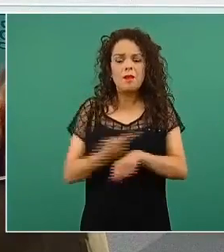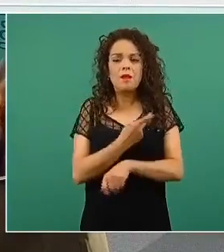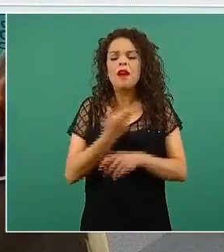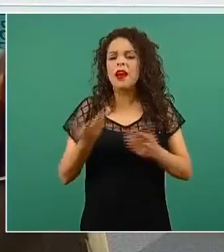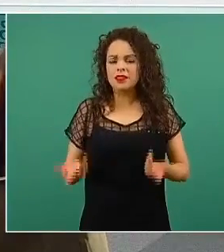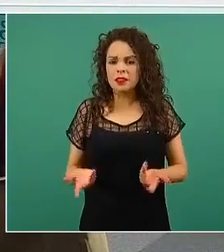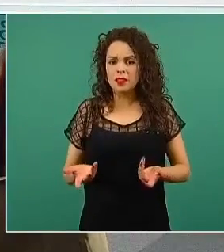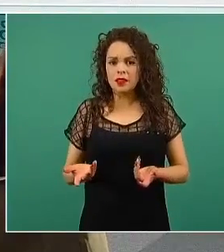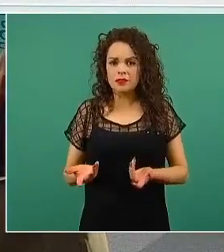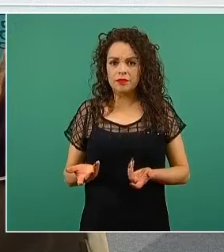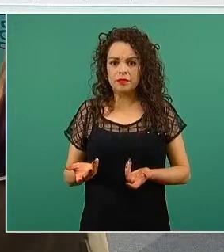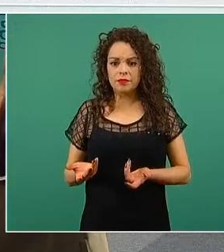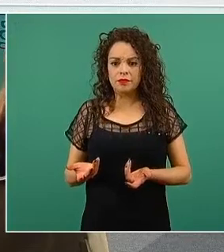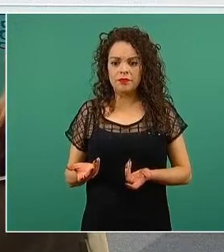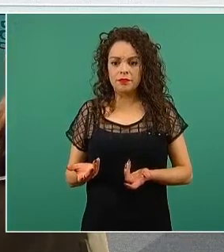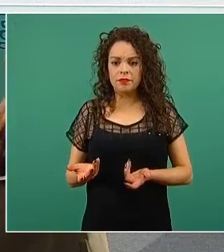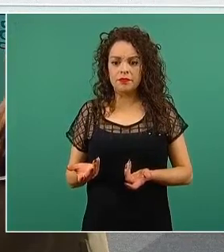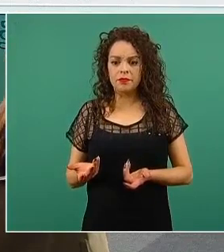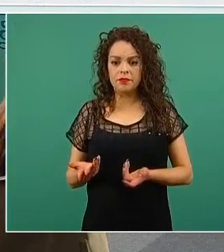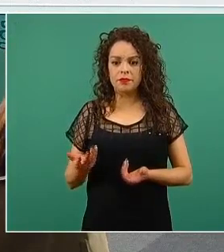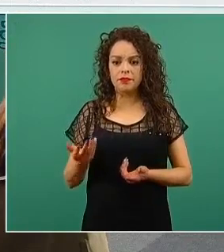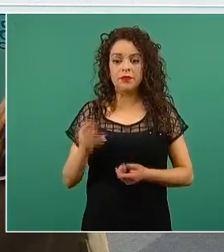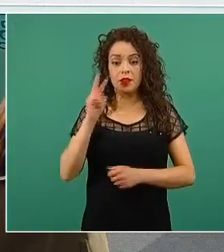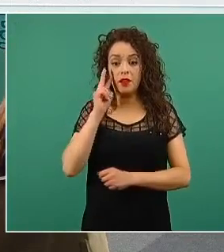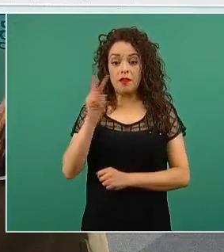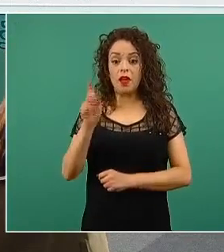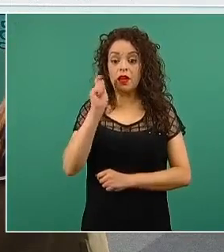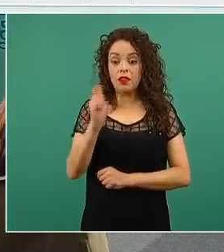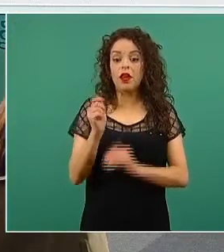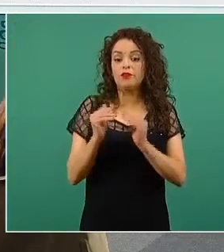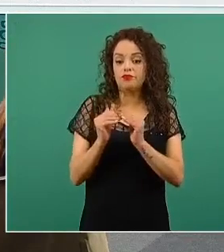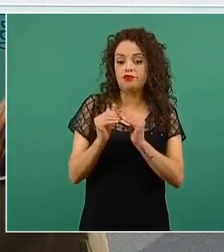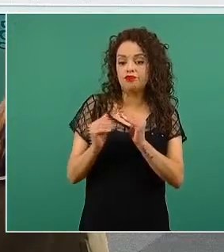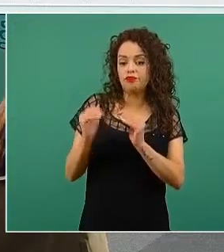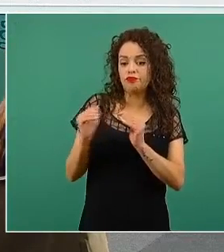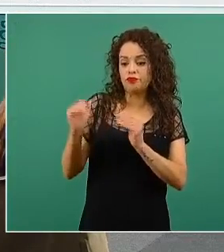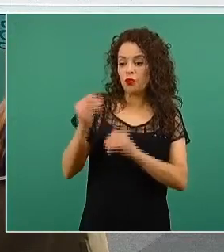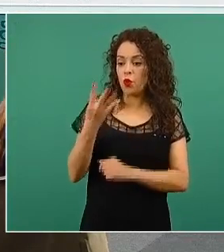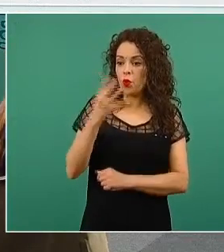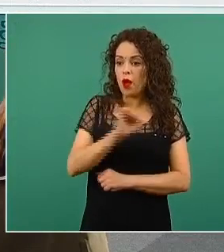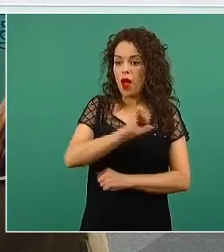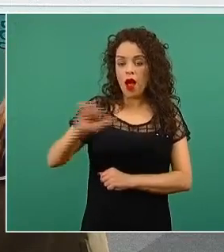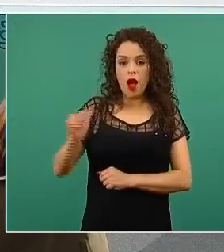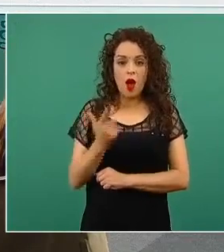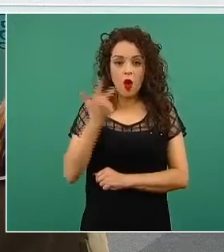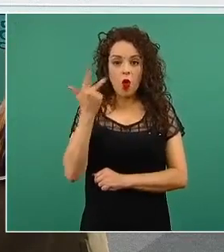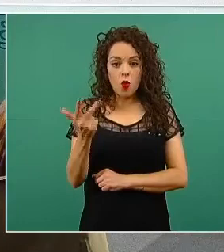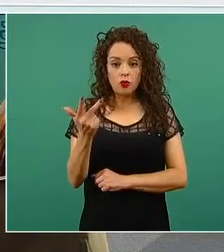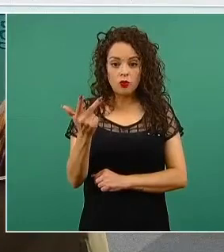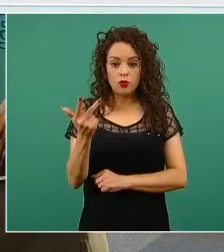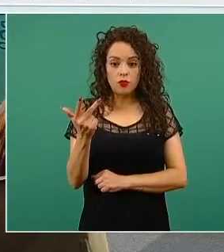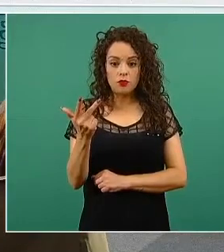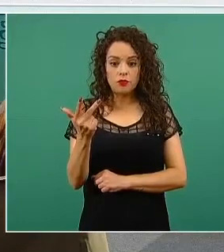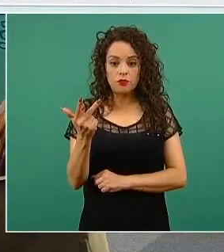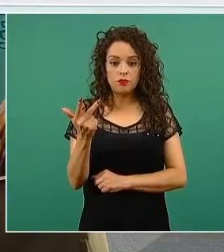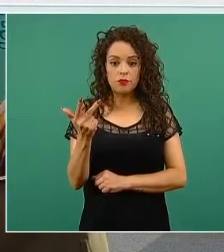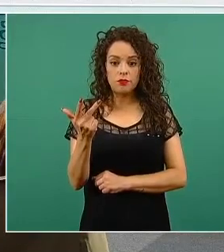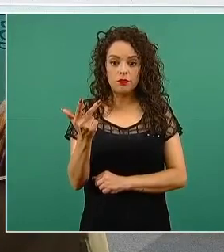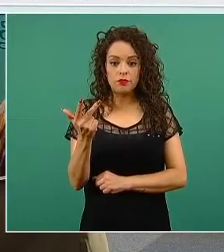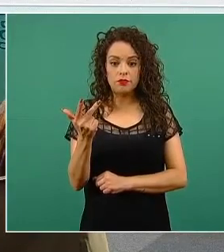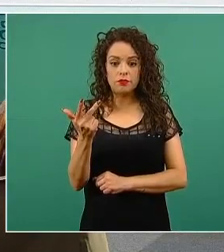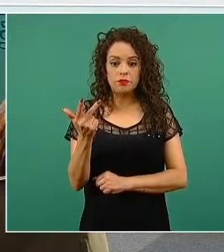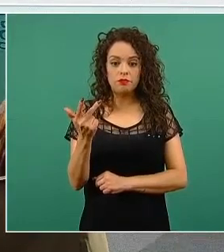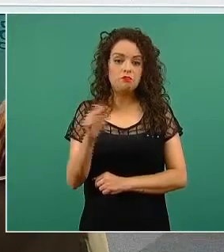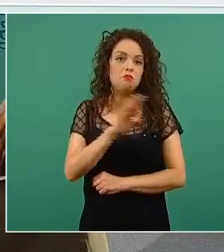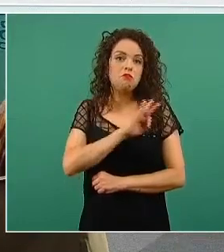sucedido? Si aquí se incrementó de 4 a 8, probablemente